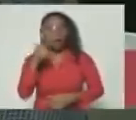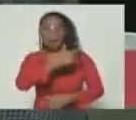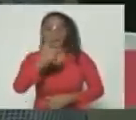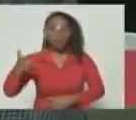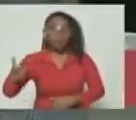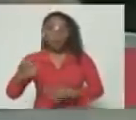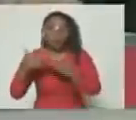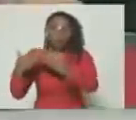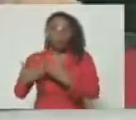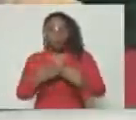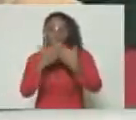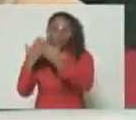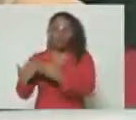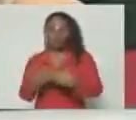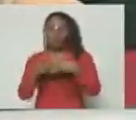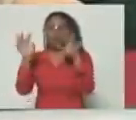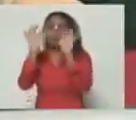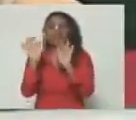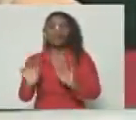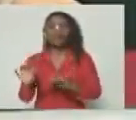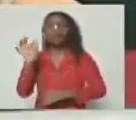como fenómeno sociológico.